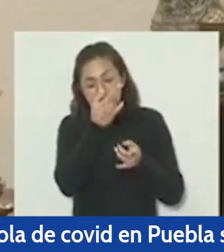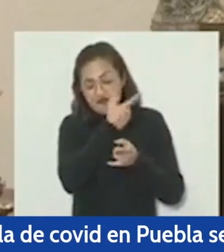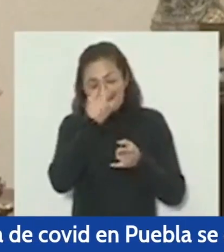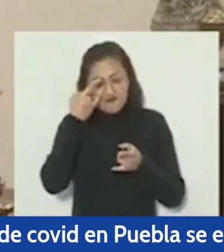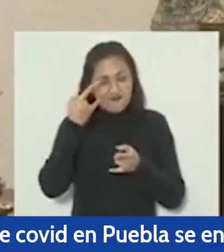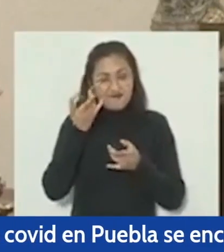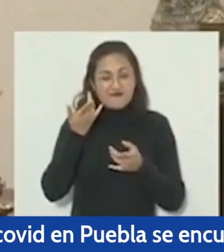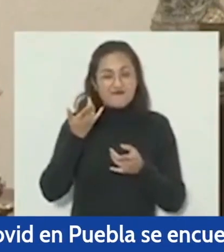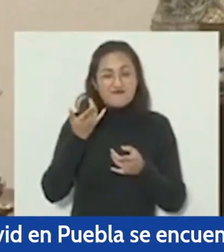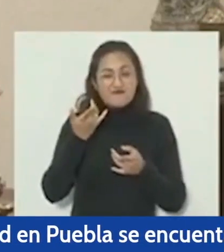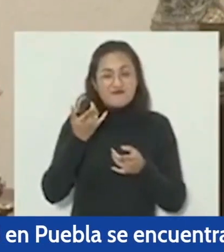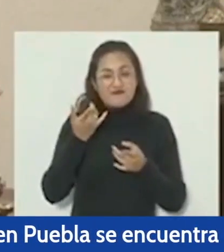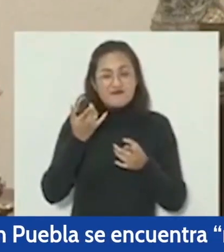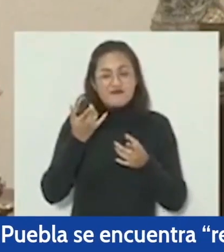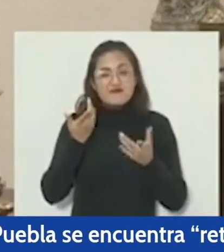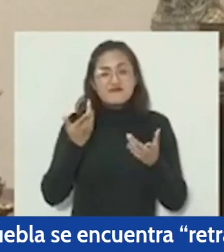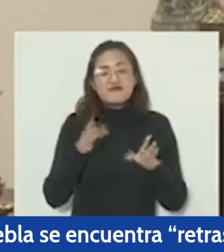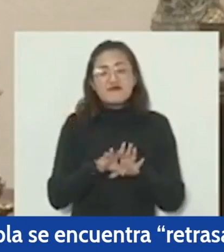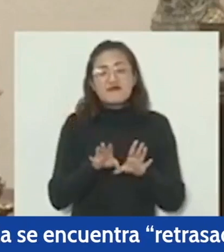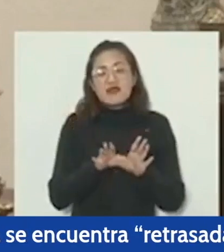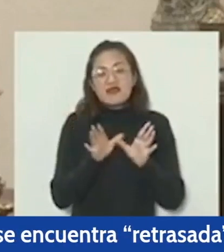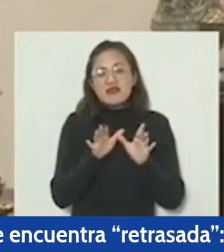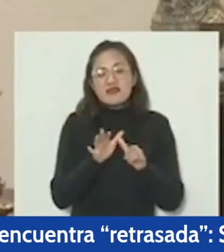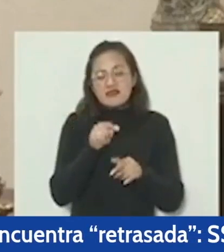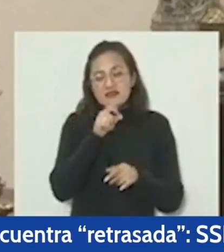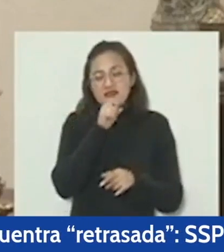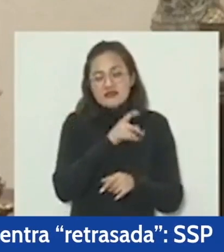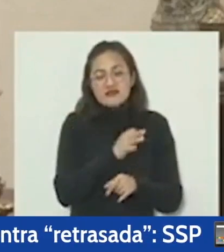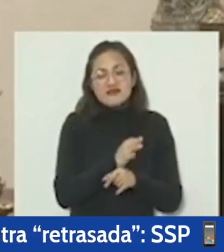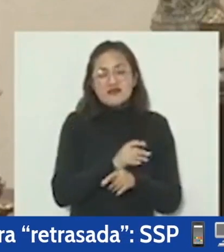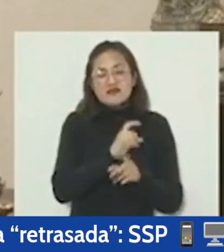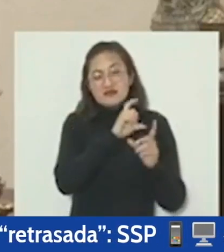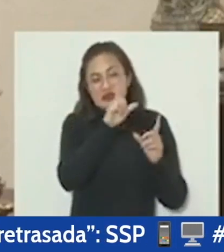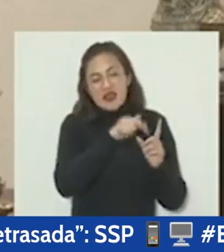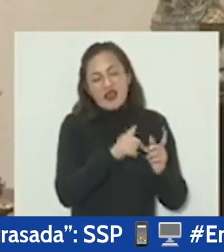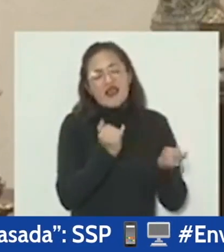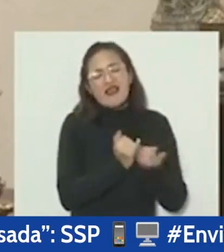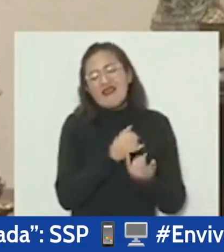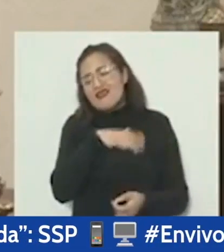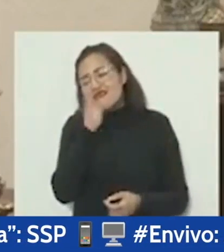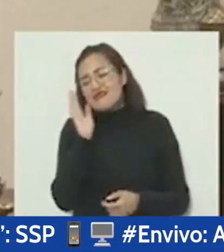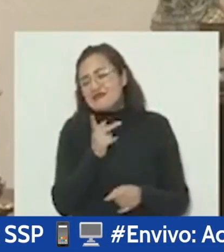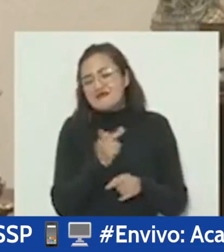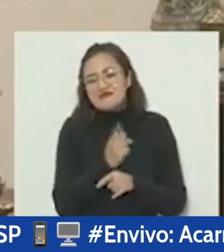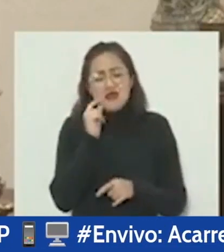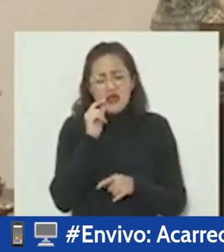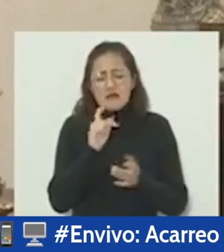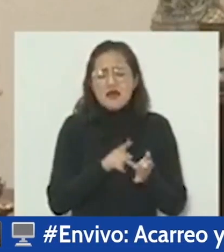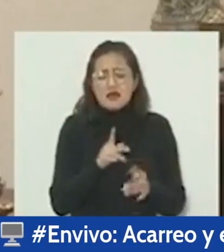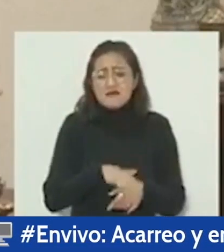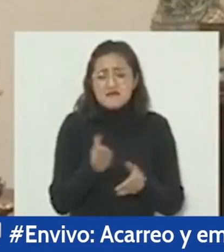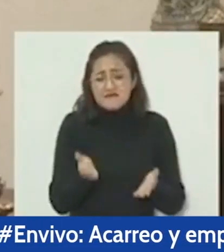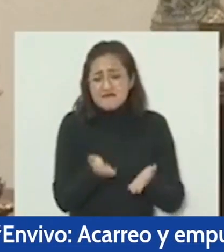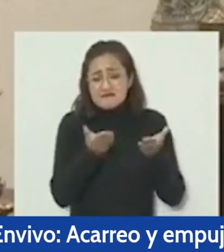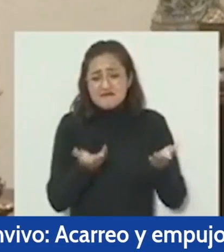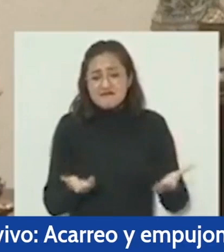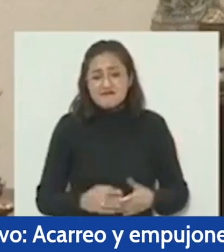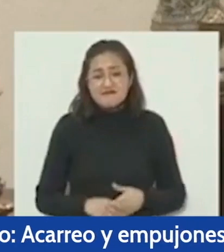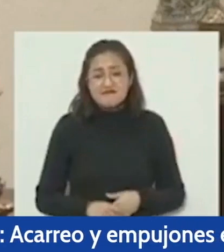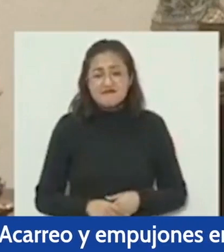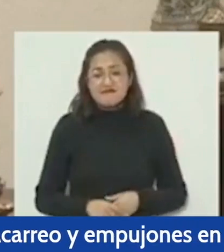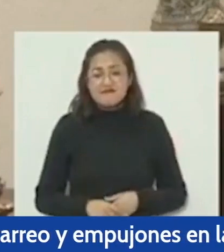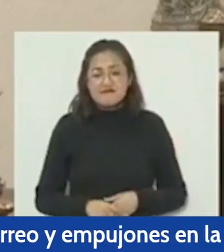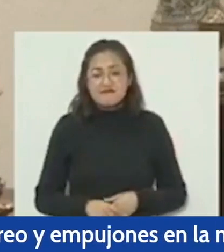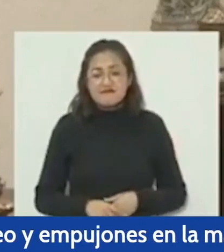Sí, entonces, este es el guasón. Sacó cinco mantas, que saque otras cinco mañana. Sí, no pasa